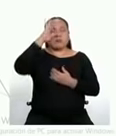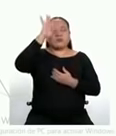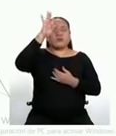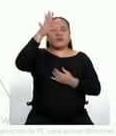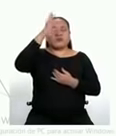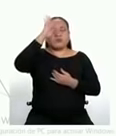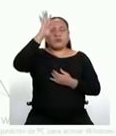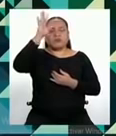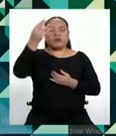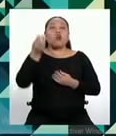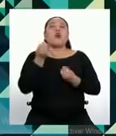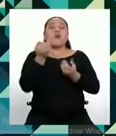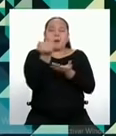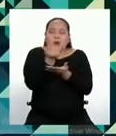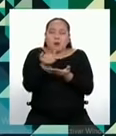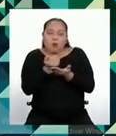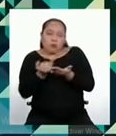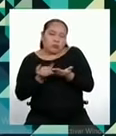imaginación en el diseño.